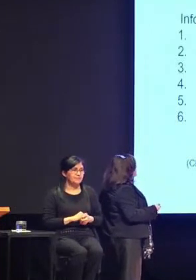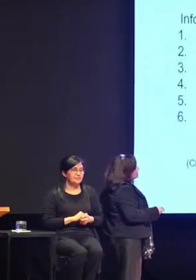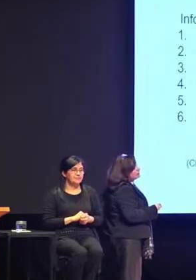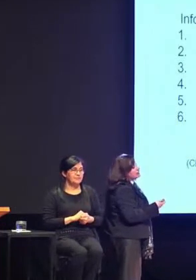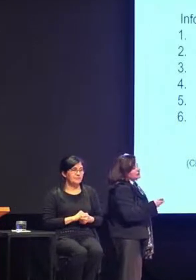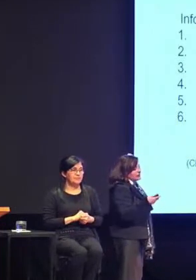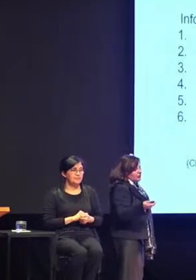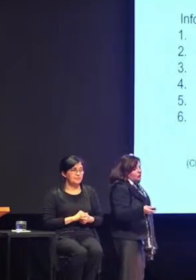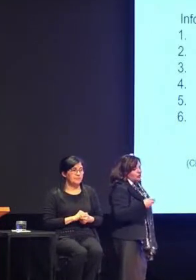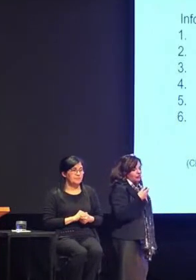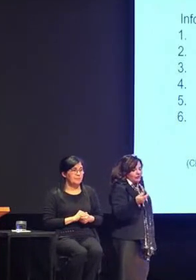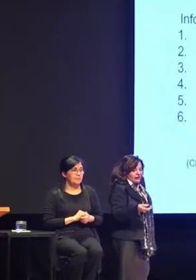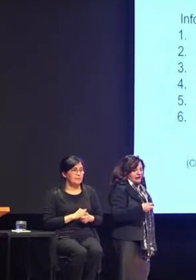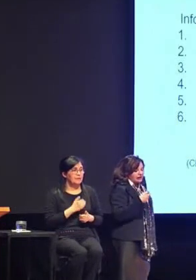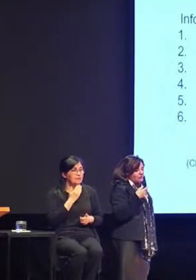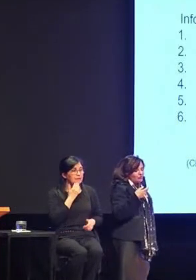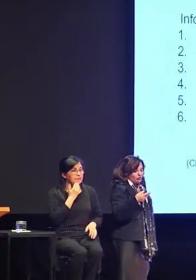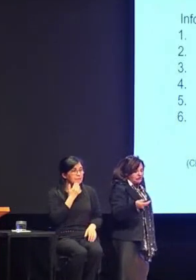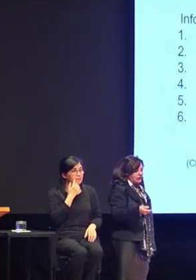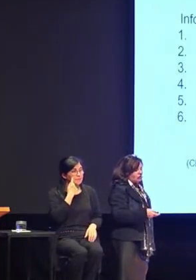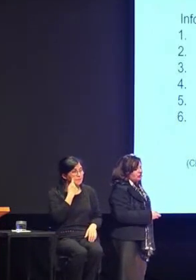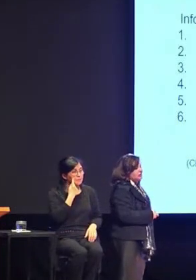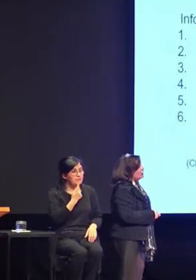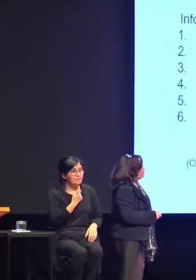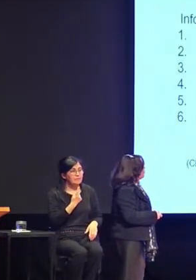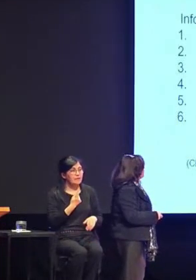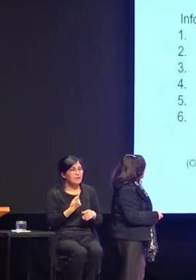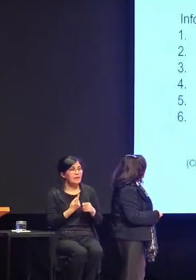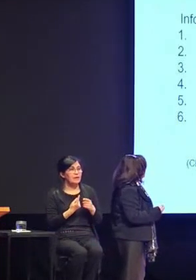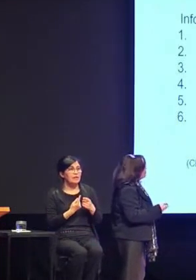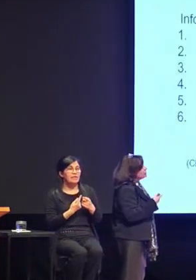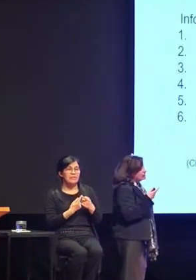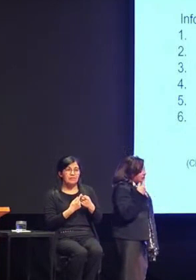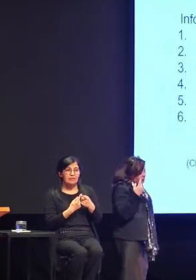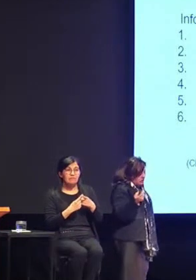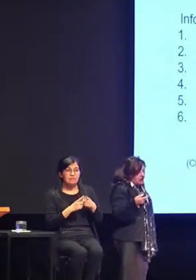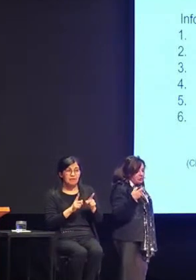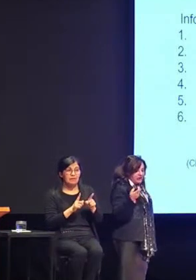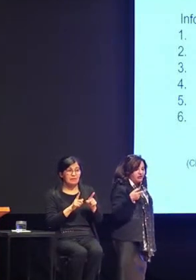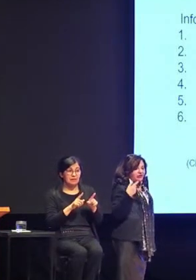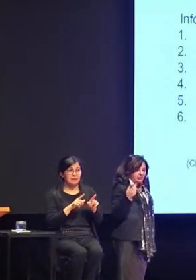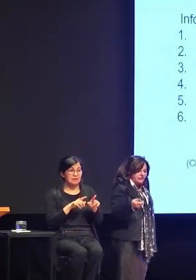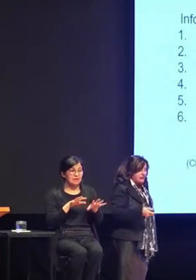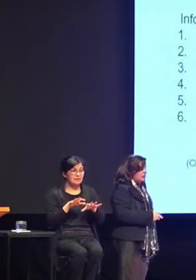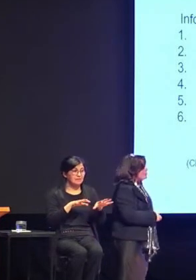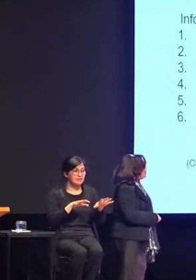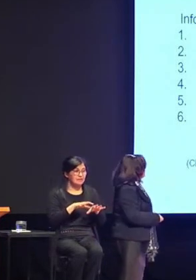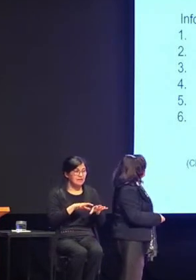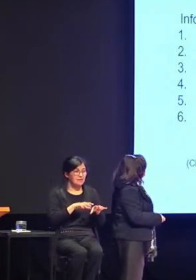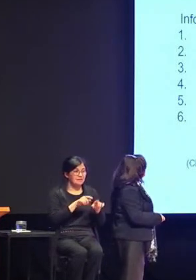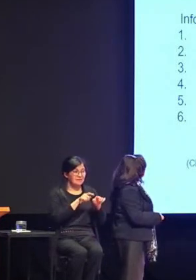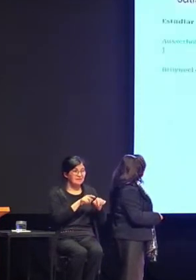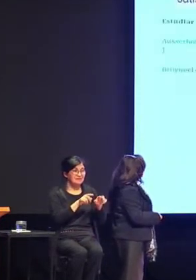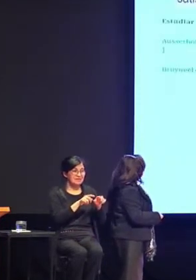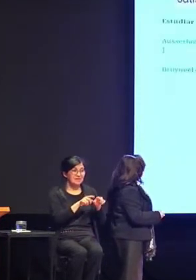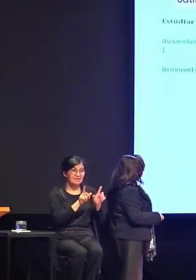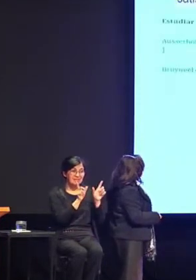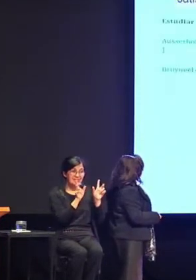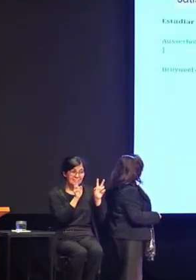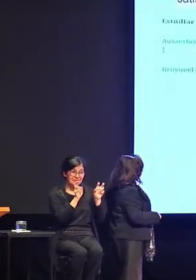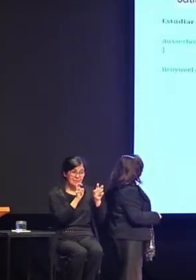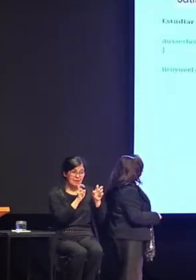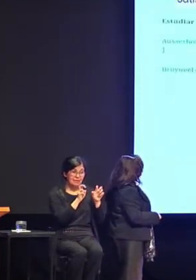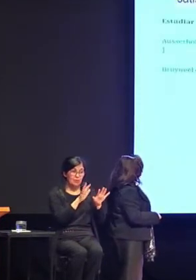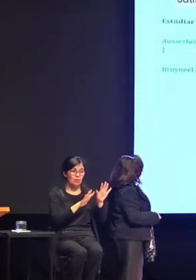Y básicamente lo podemos ver en muchas cosas, los cuidados perdidos, así que cuidados perdidos también sería un buen indicador